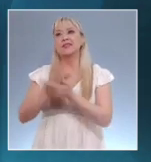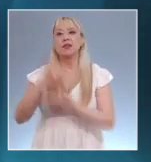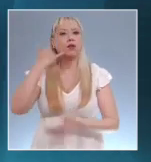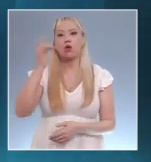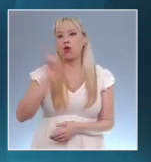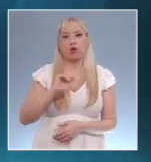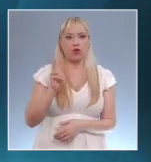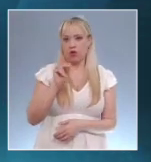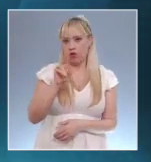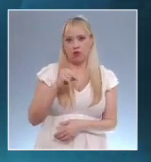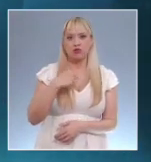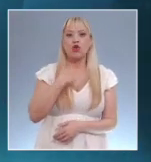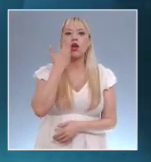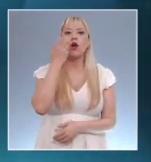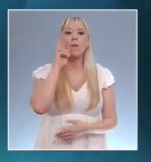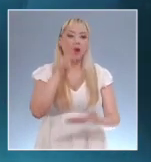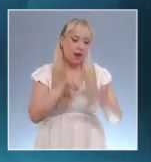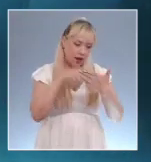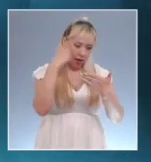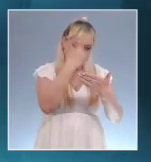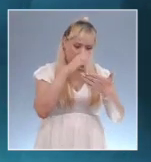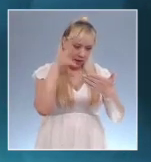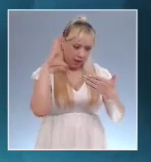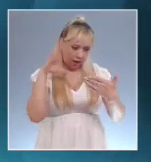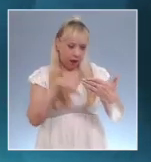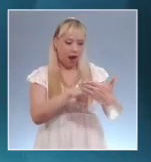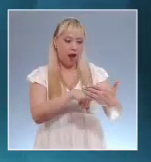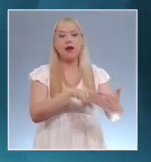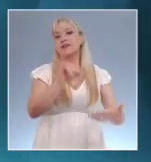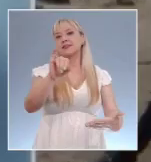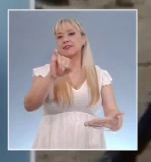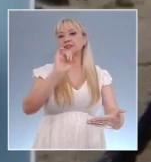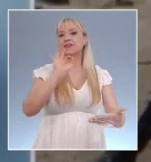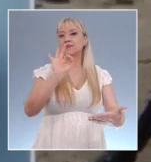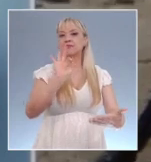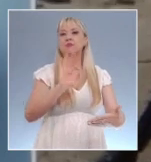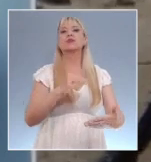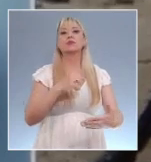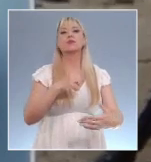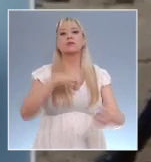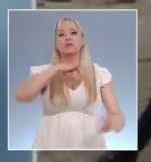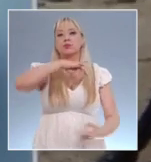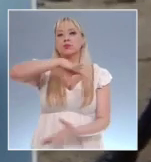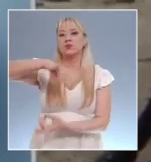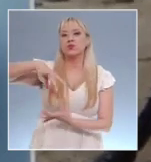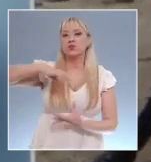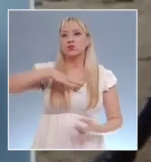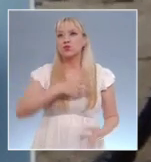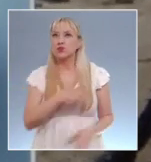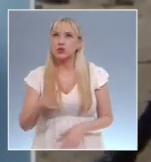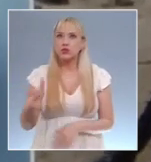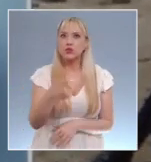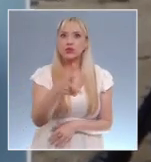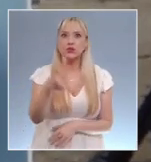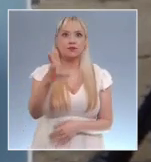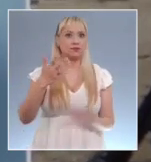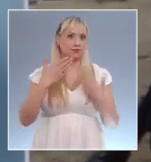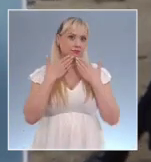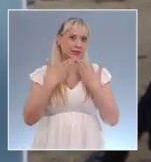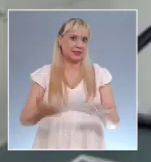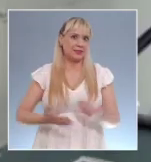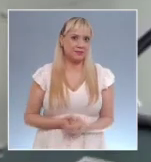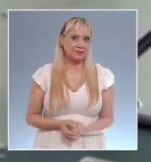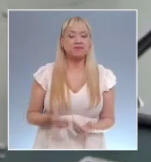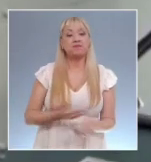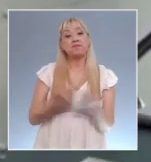que sea más accesible, que sea monitoreable, que tengas más datos, etc. Con el tema del emprendimiento y la sostenibilidad, Fernando